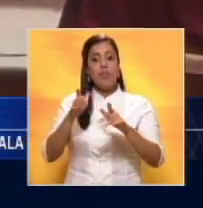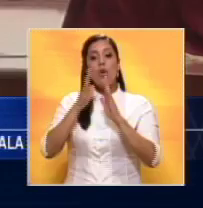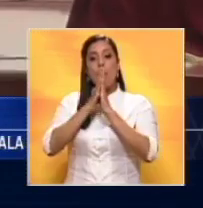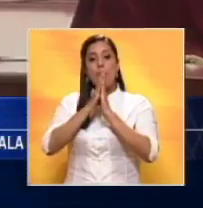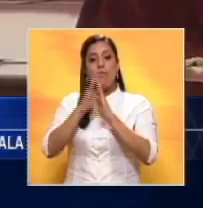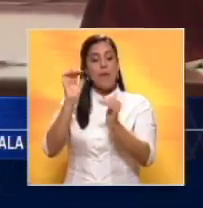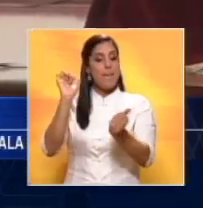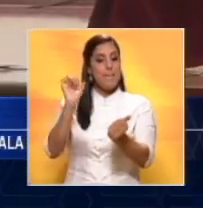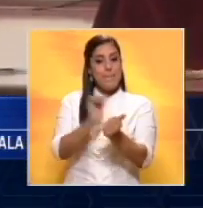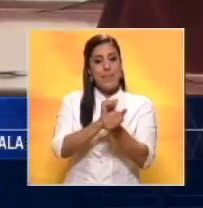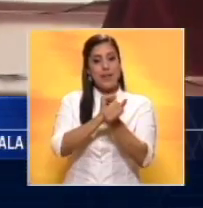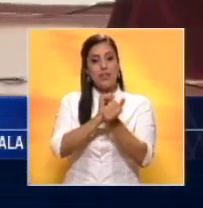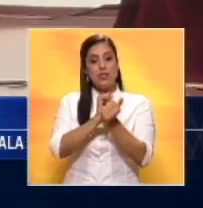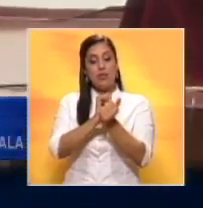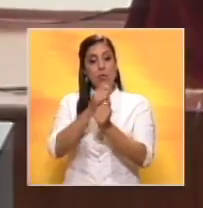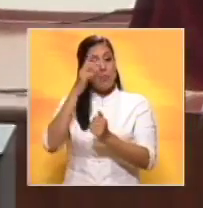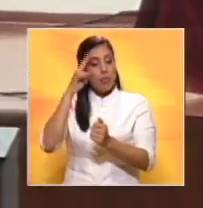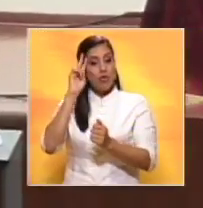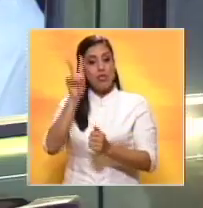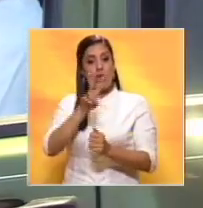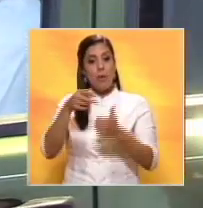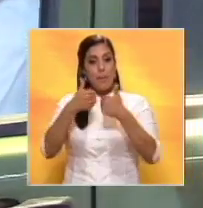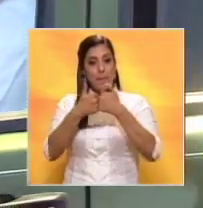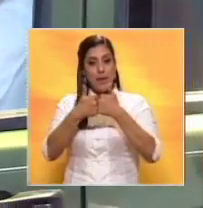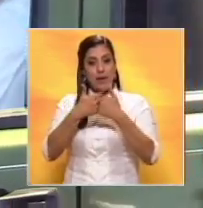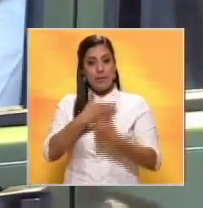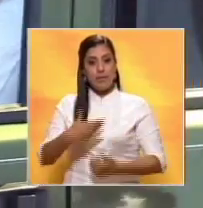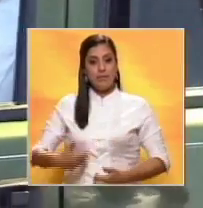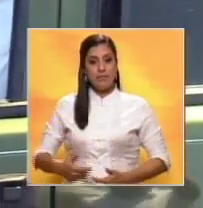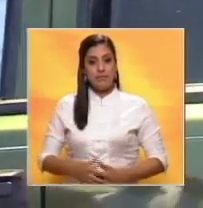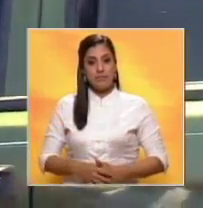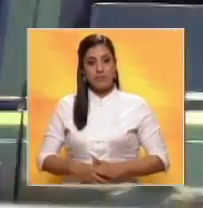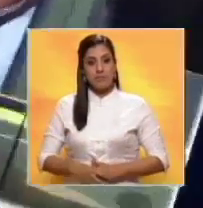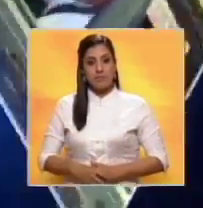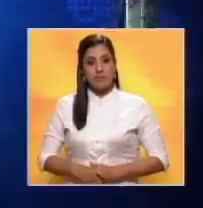pedido de prisión preventiva para la pareja presidencial.